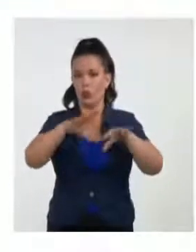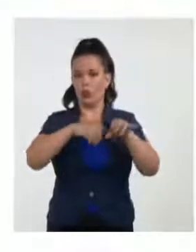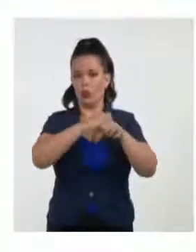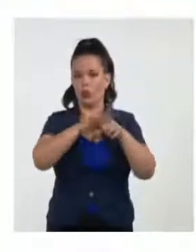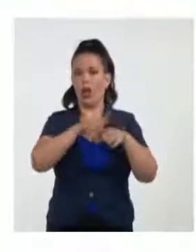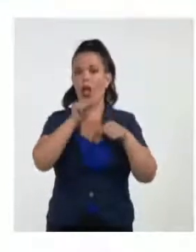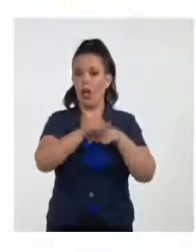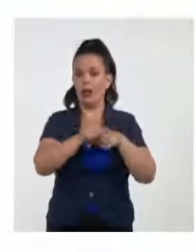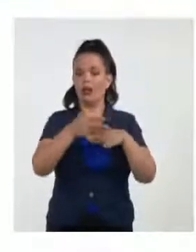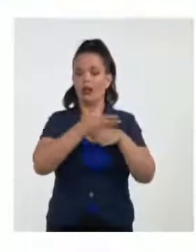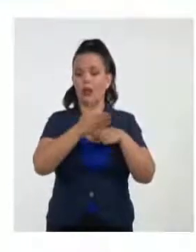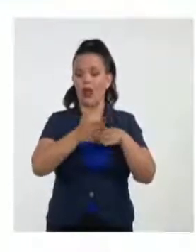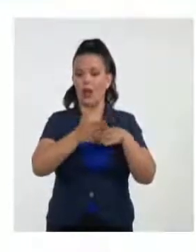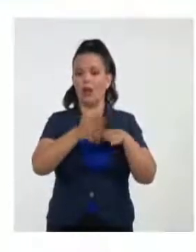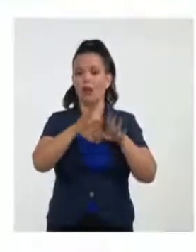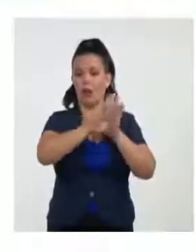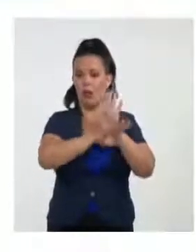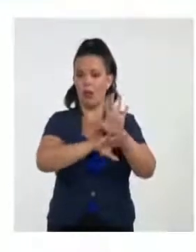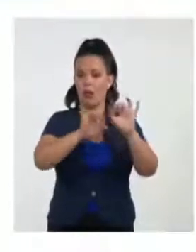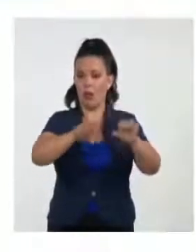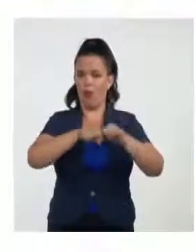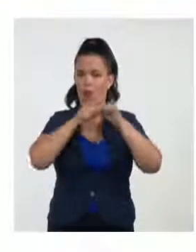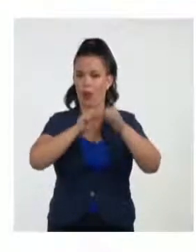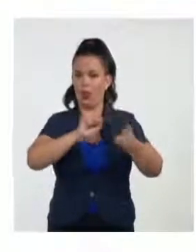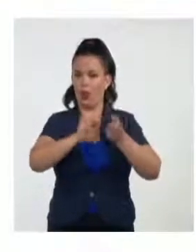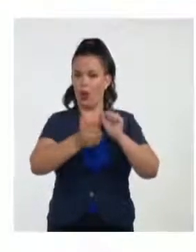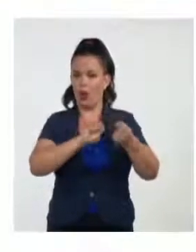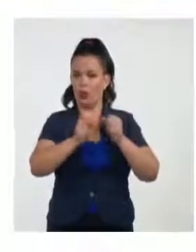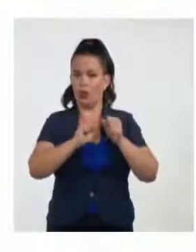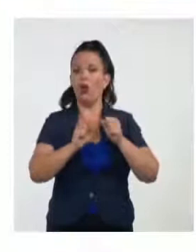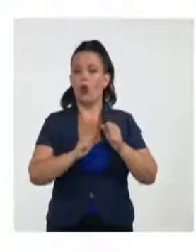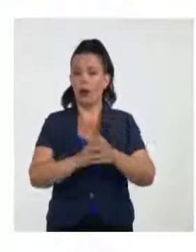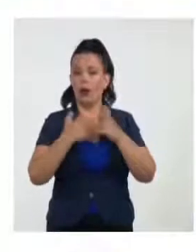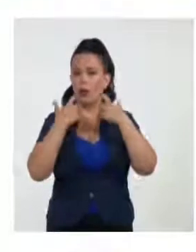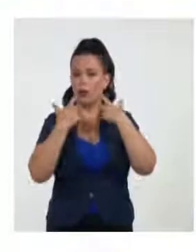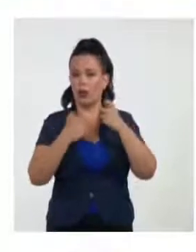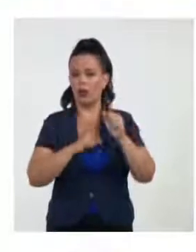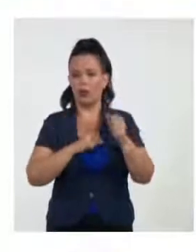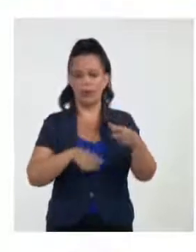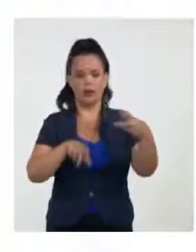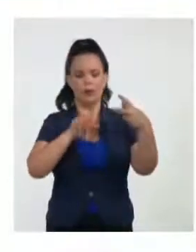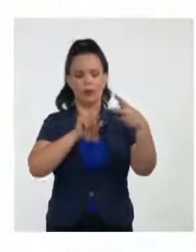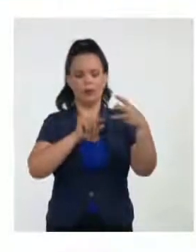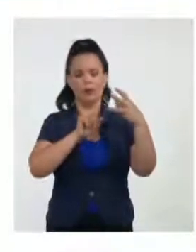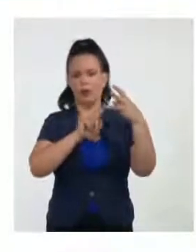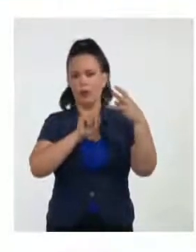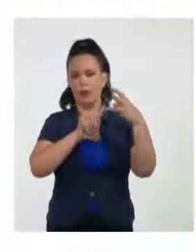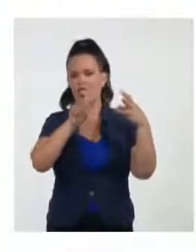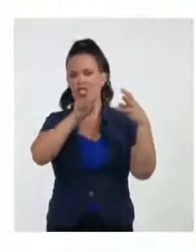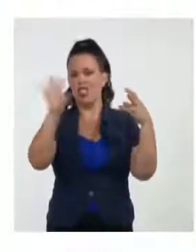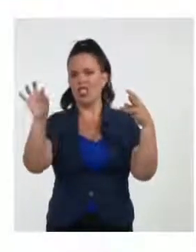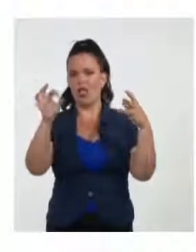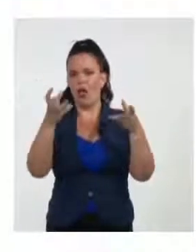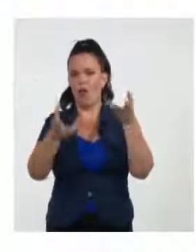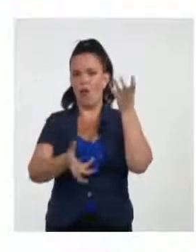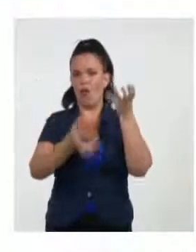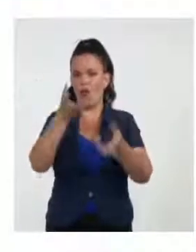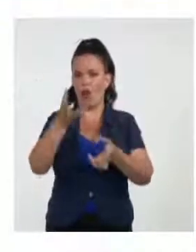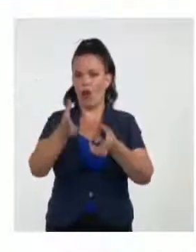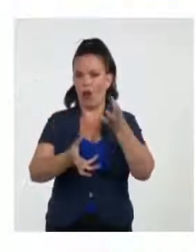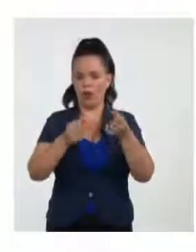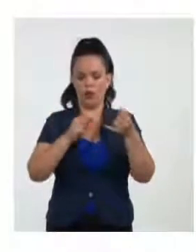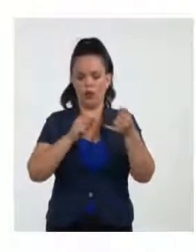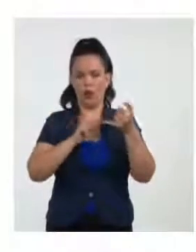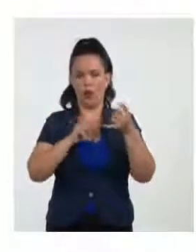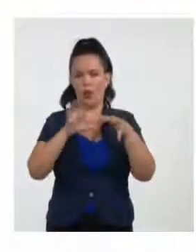un grupo de medidas muy importantes. Cienfuegos y Guantánamo, se adoptan un grupo de medidas y